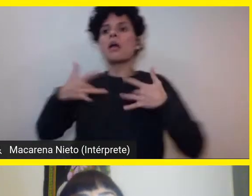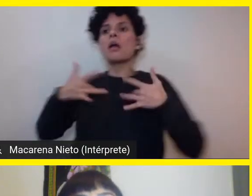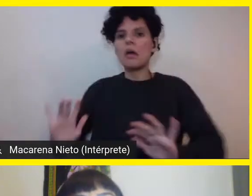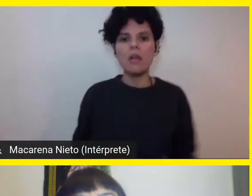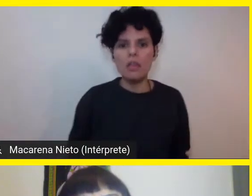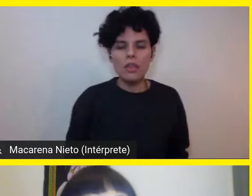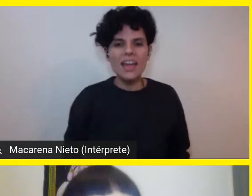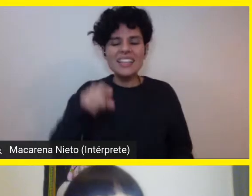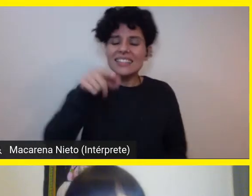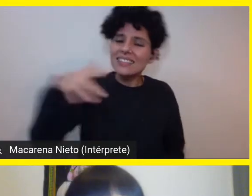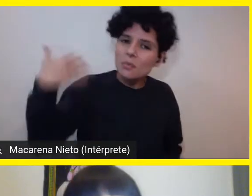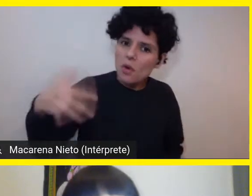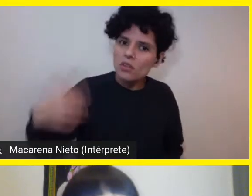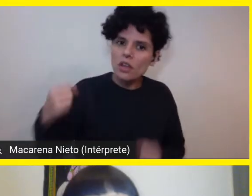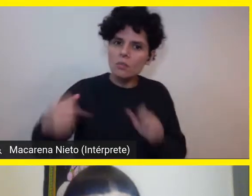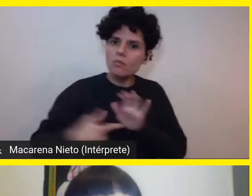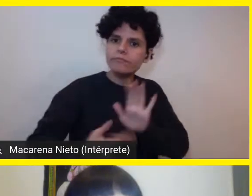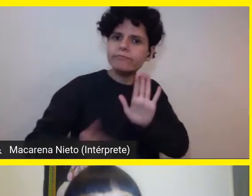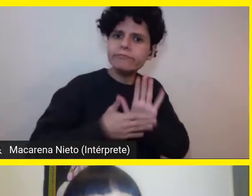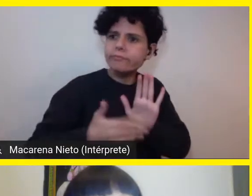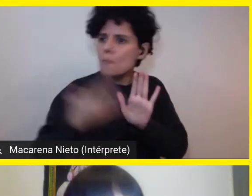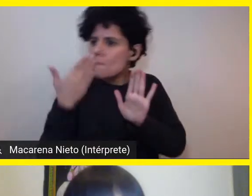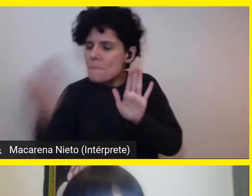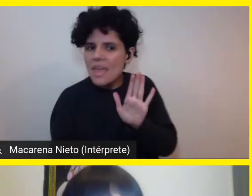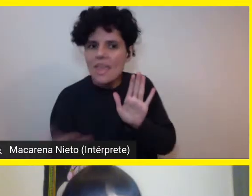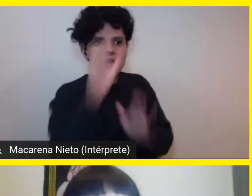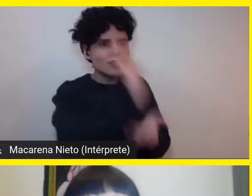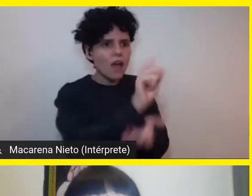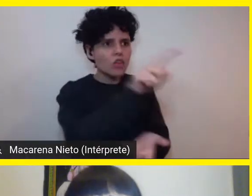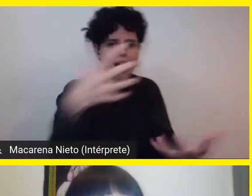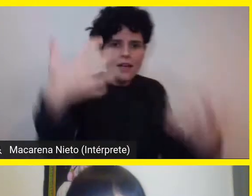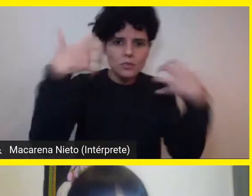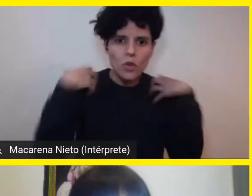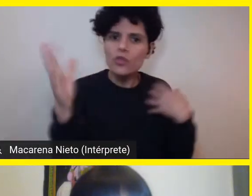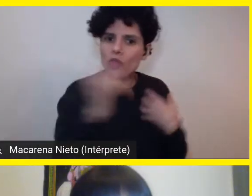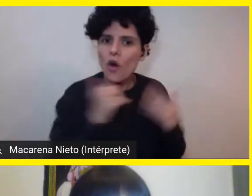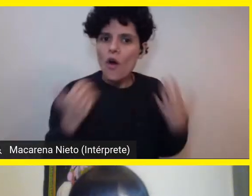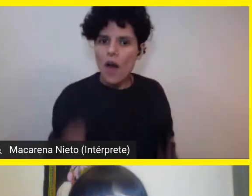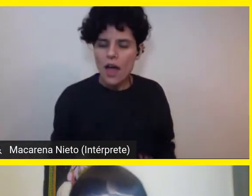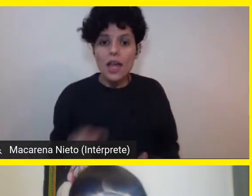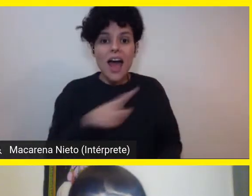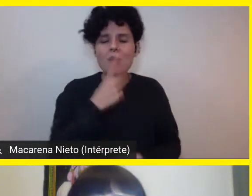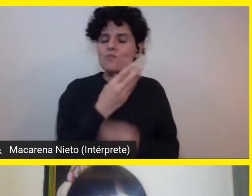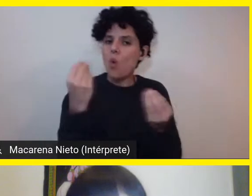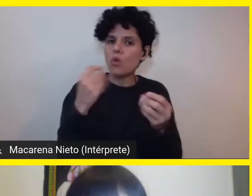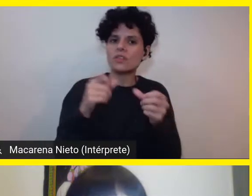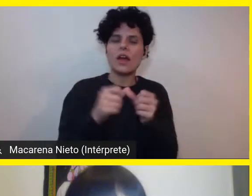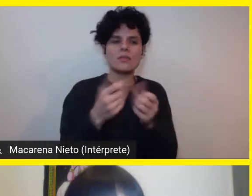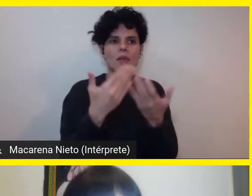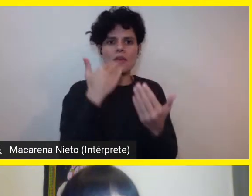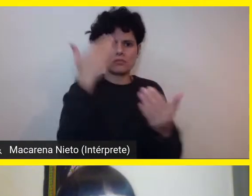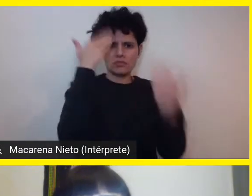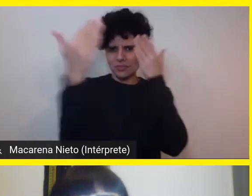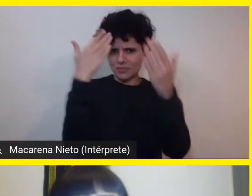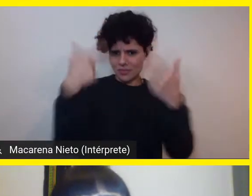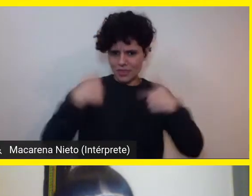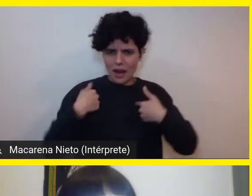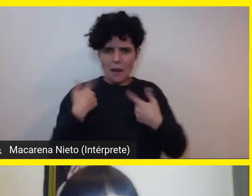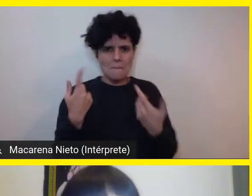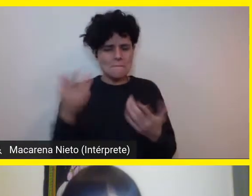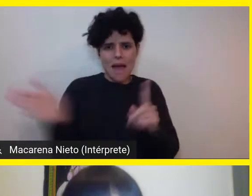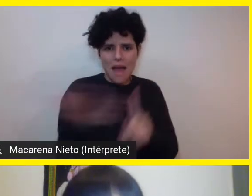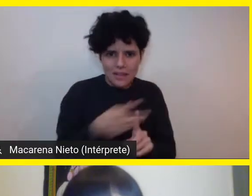O sea, a pesar nosotros de la criminalización, del maltrato psicológico, de la violencia médica que hemos